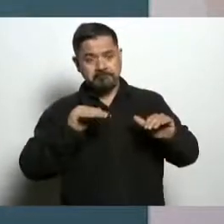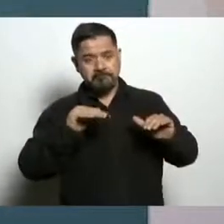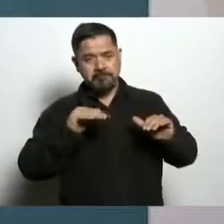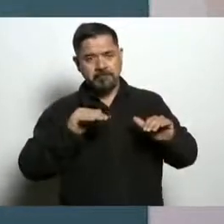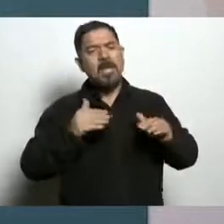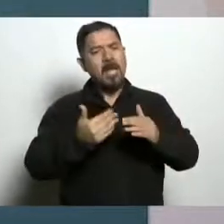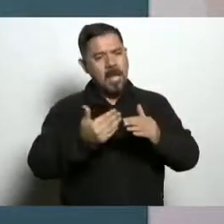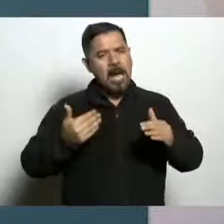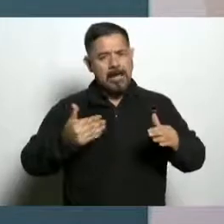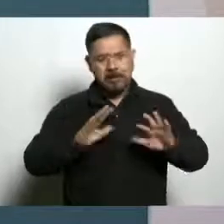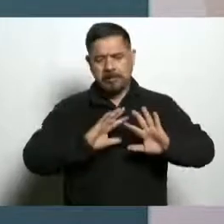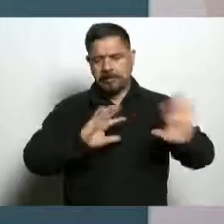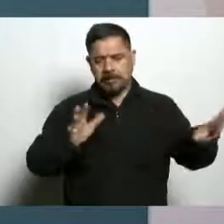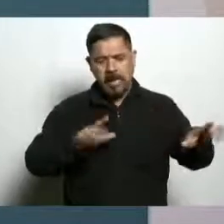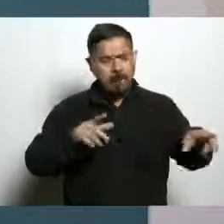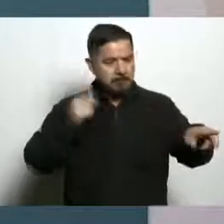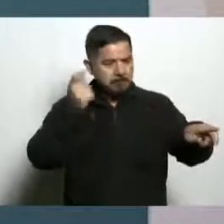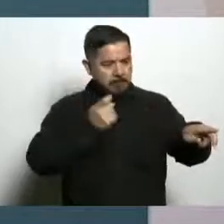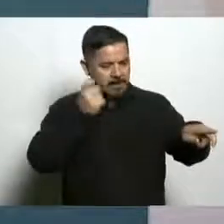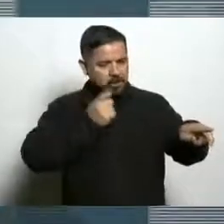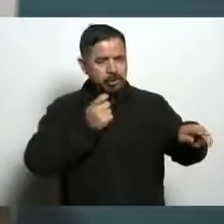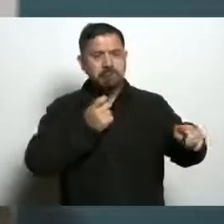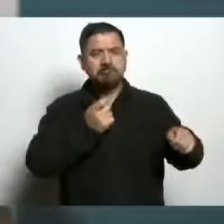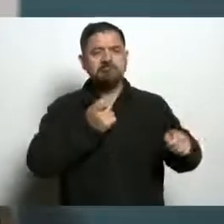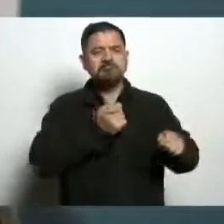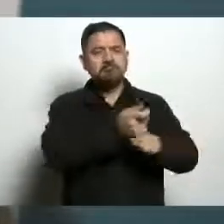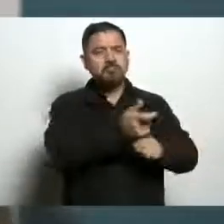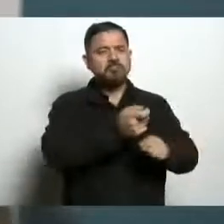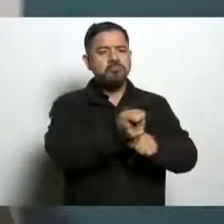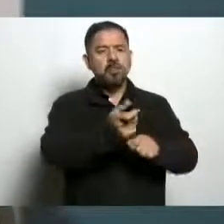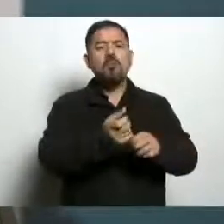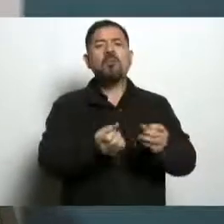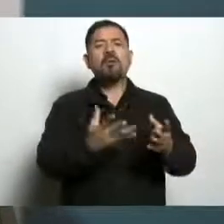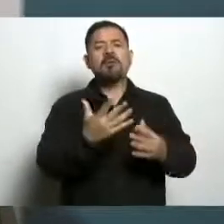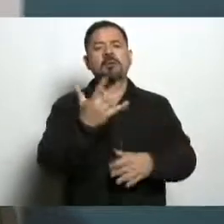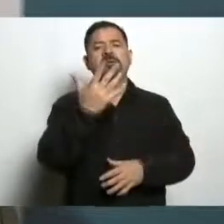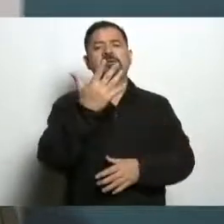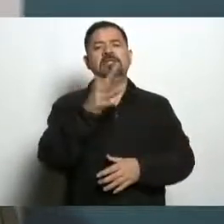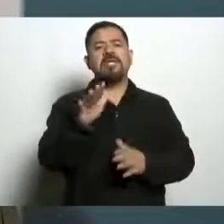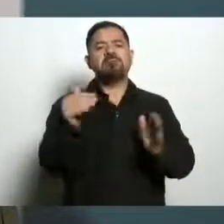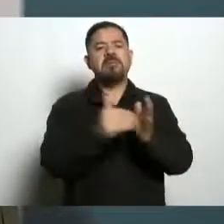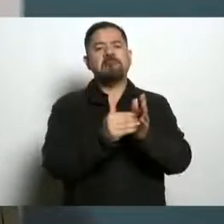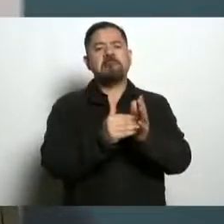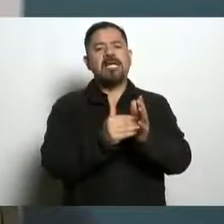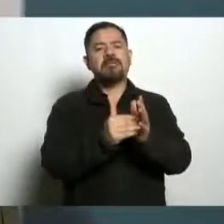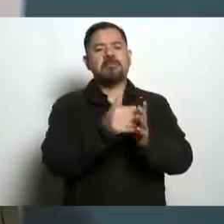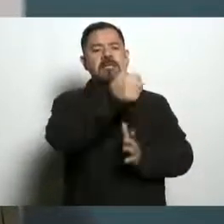los pensionados recibiendo alrededor de 10,000 pesos mensuales.